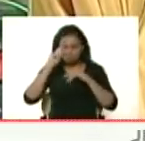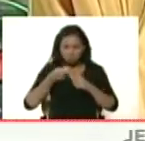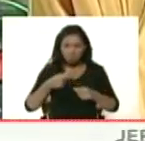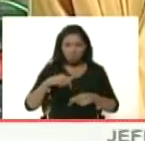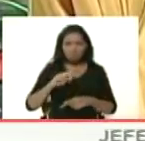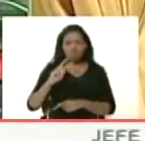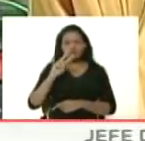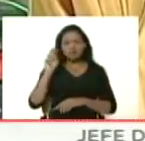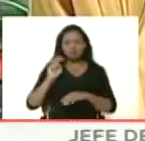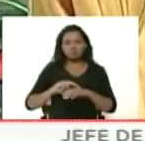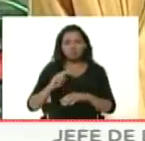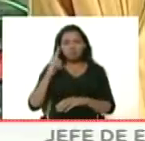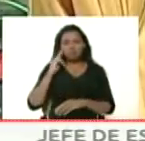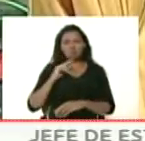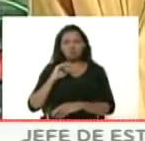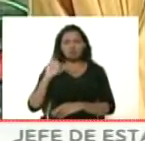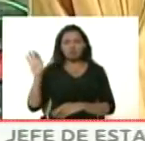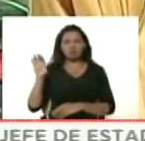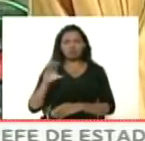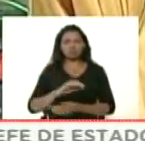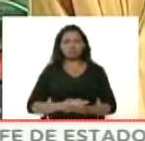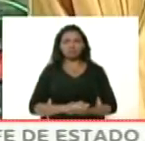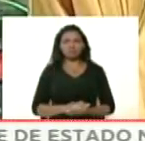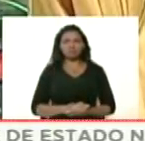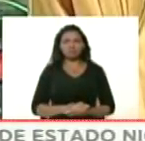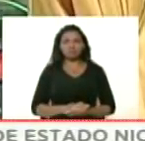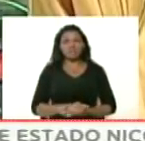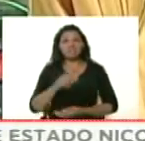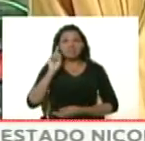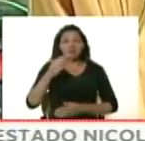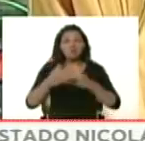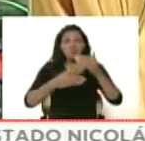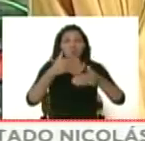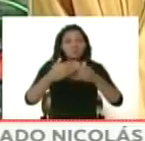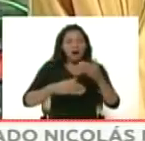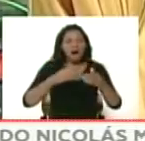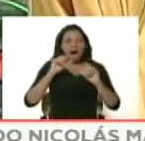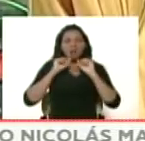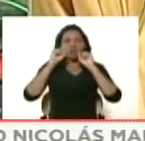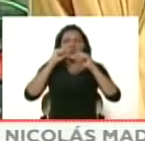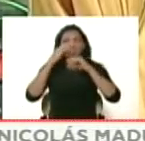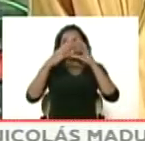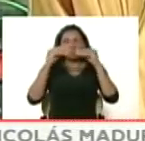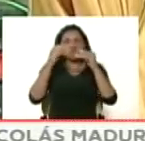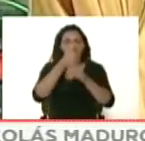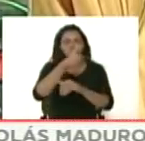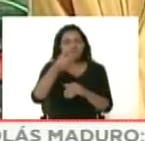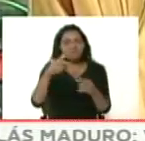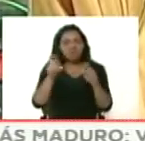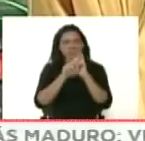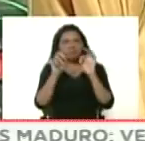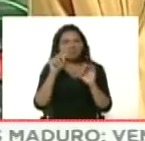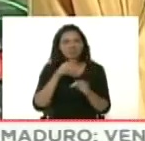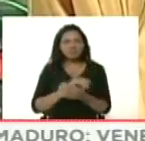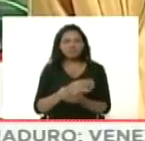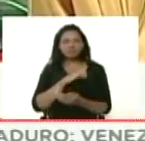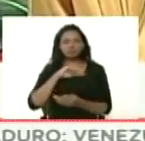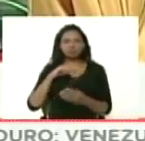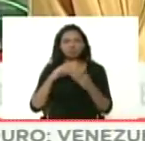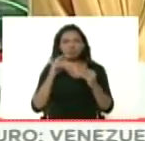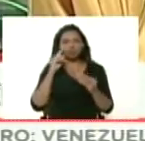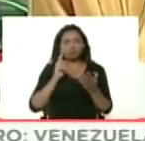genético nacional de nuestra república. Y así debemos ir valorando todos los elementos de nuestra